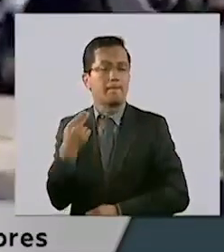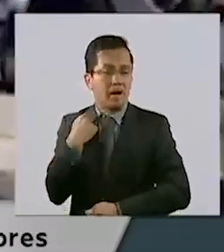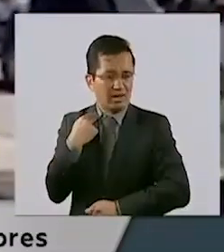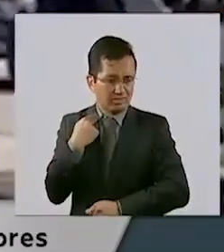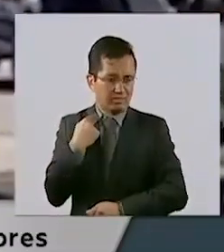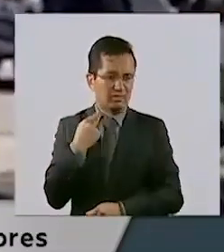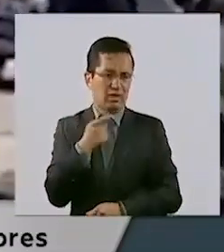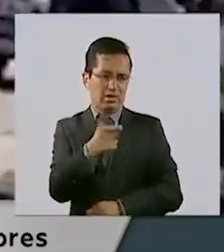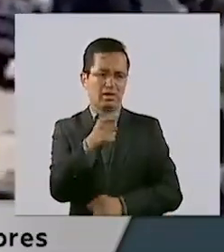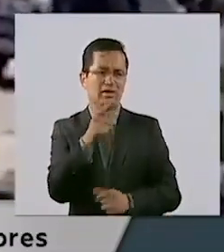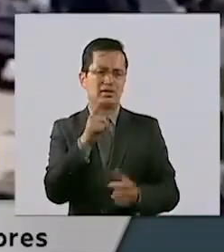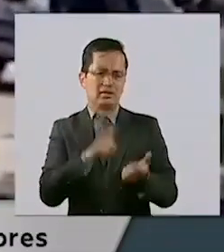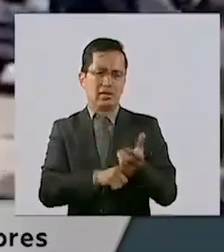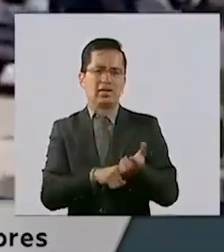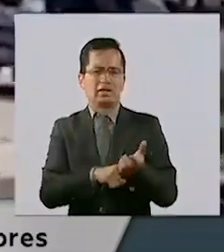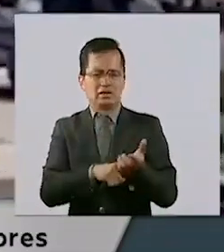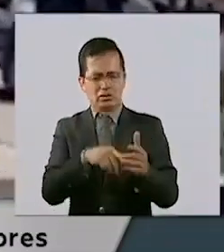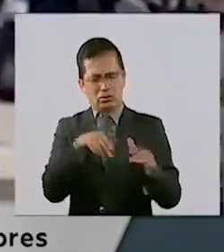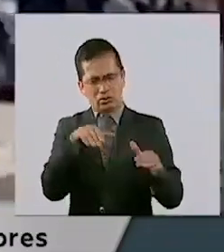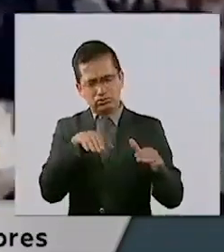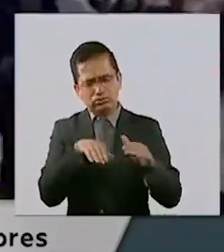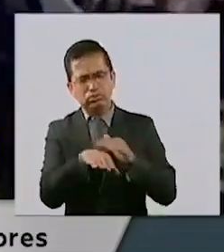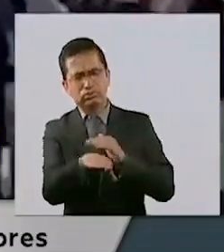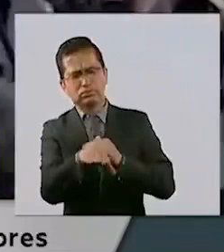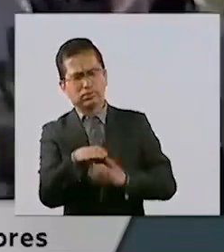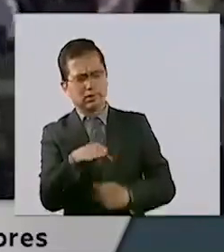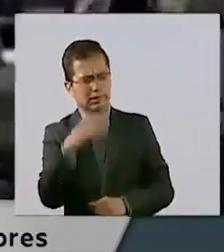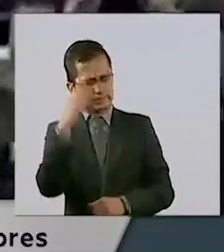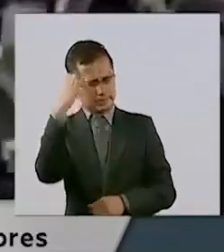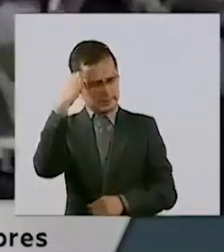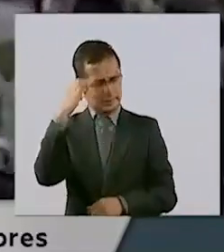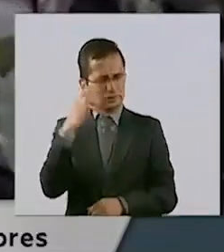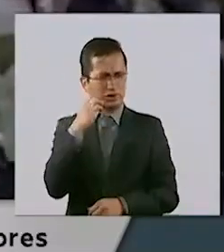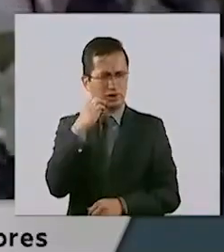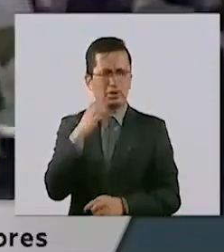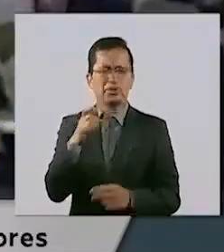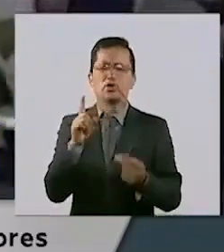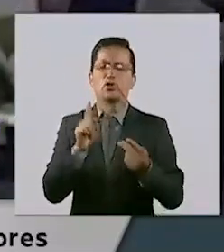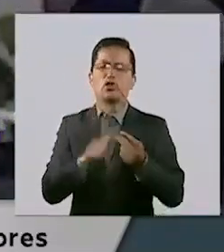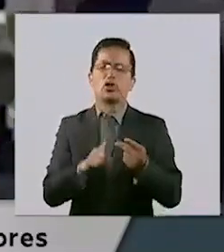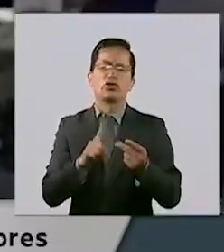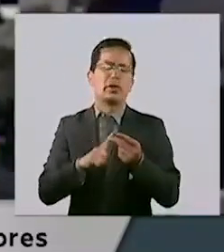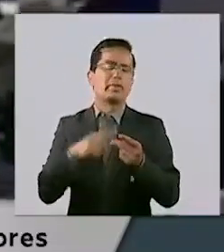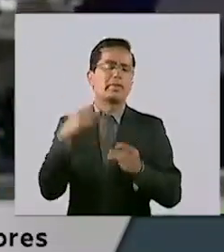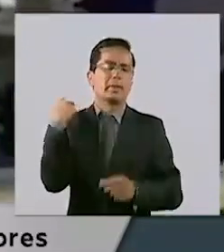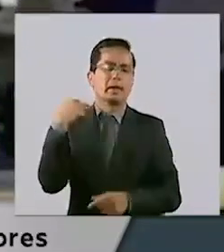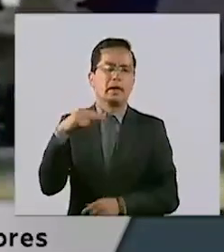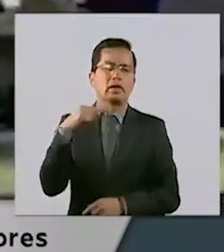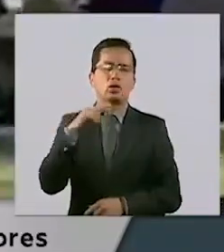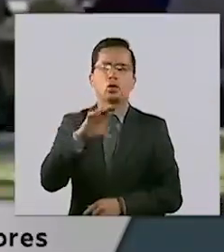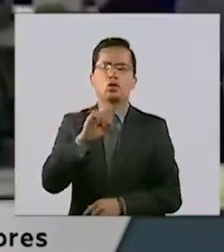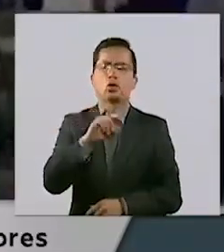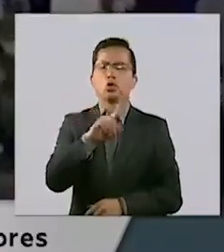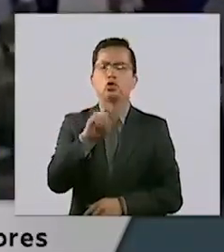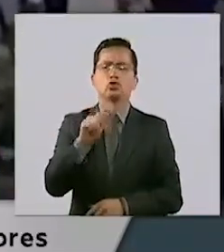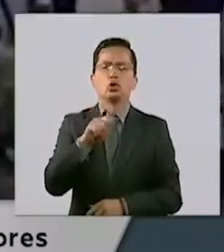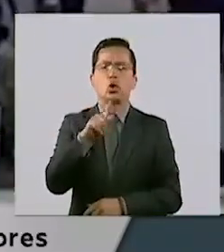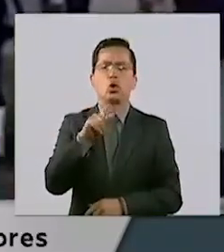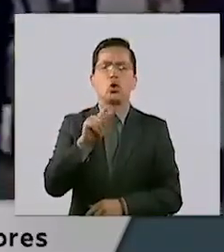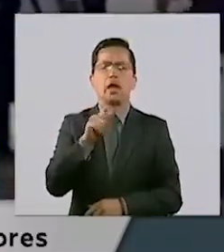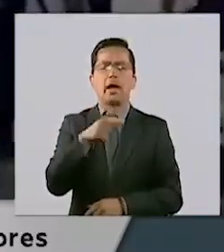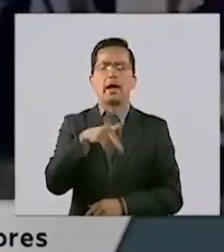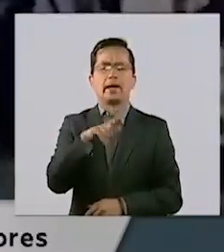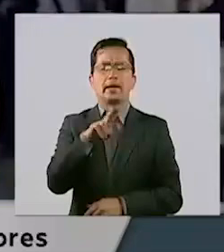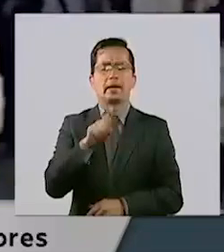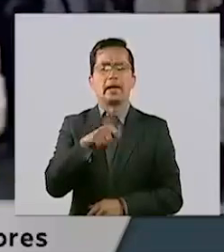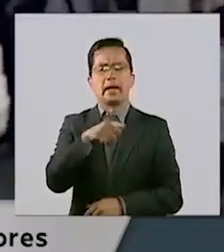Olvera, quienes el lunes pasado fueron ultimadas a balazos mientras se encontraban en el estacionamiento de una tienda en Cosoleacaque,